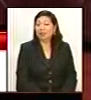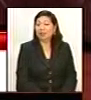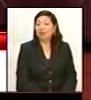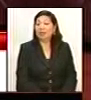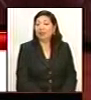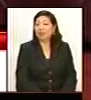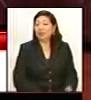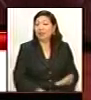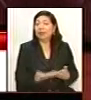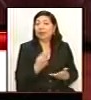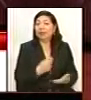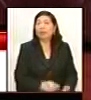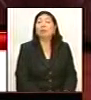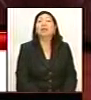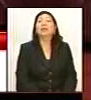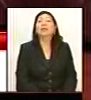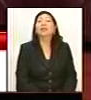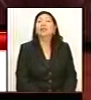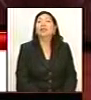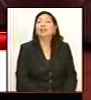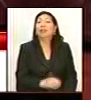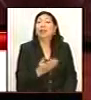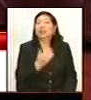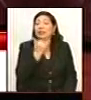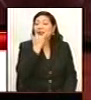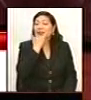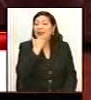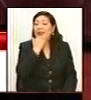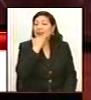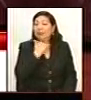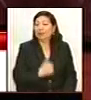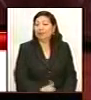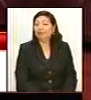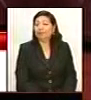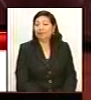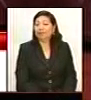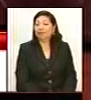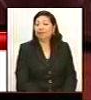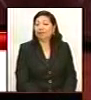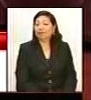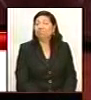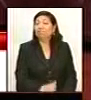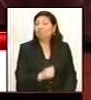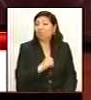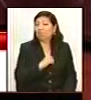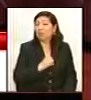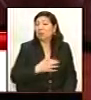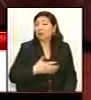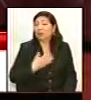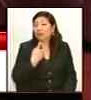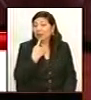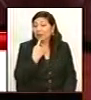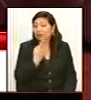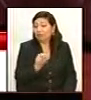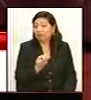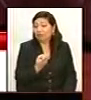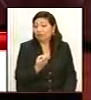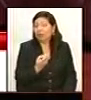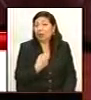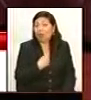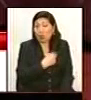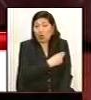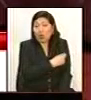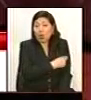lo único que puedo suponer es que ha habido un error material. Yo lo que voy a hacer es, llegando al